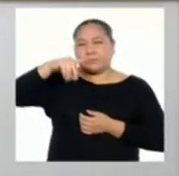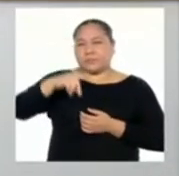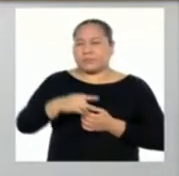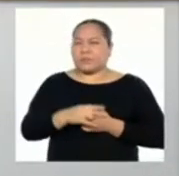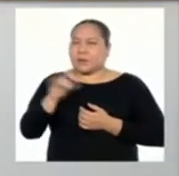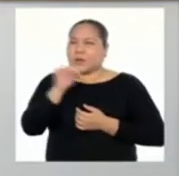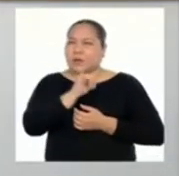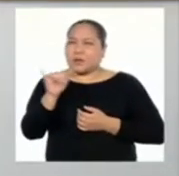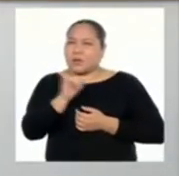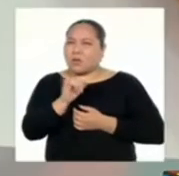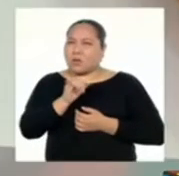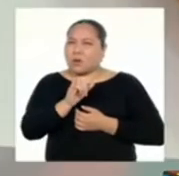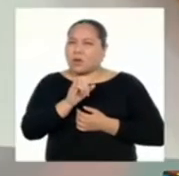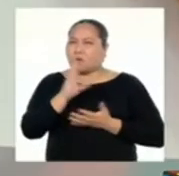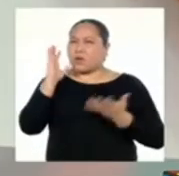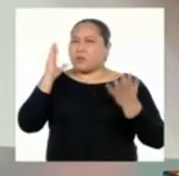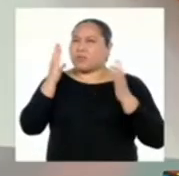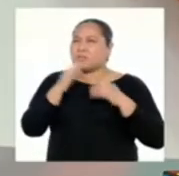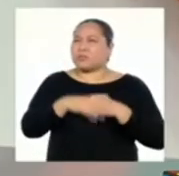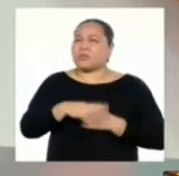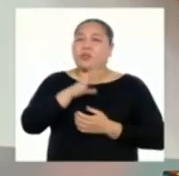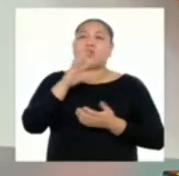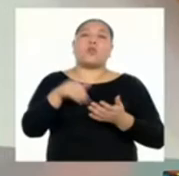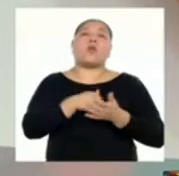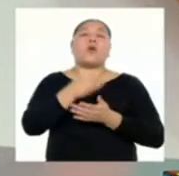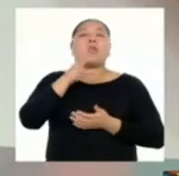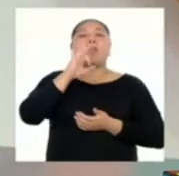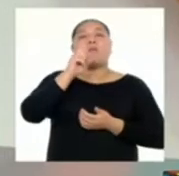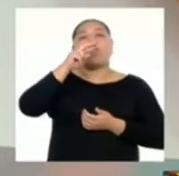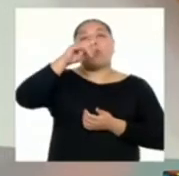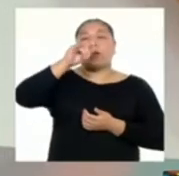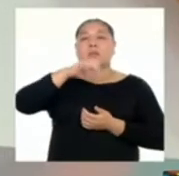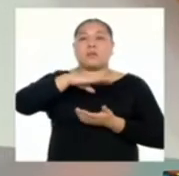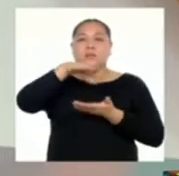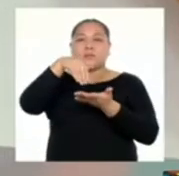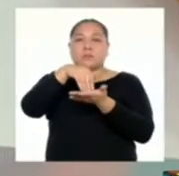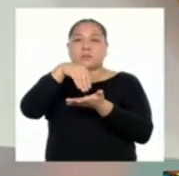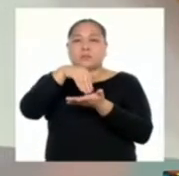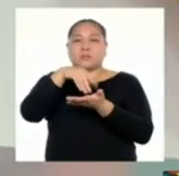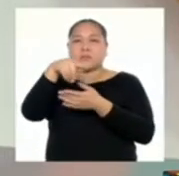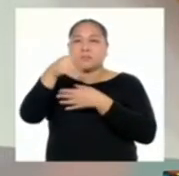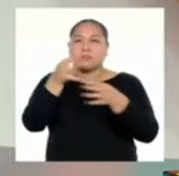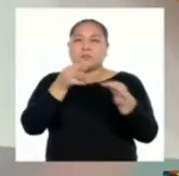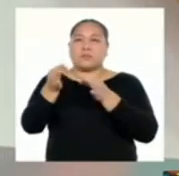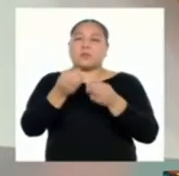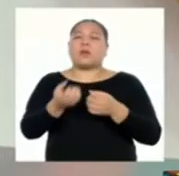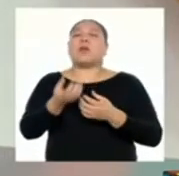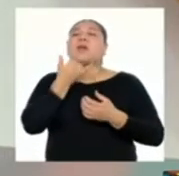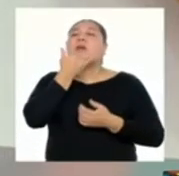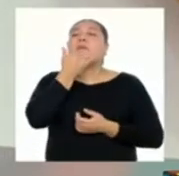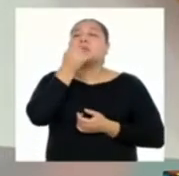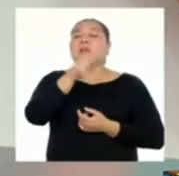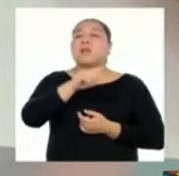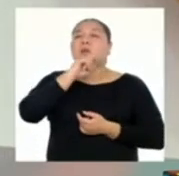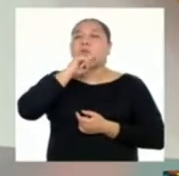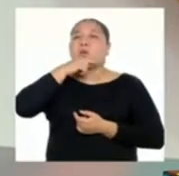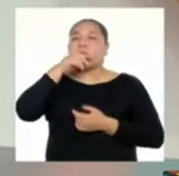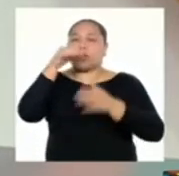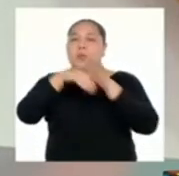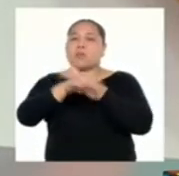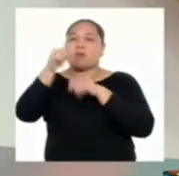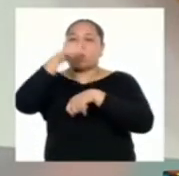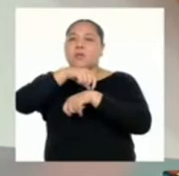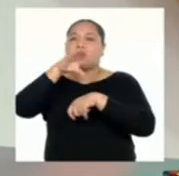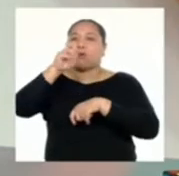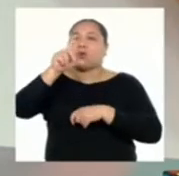o contradicciones? Todas las fuentes tienen como eje central explicar el trato a la mujer en la sociedad